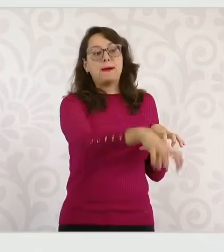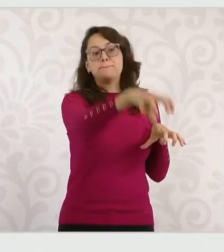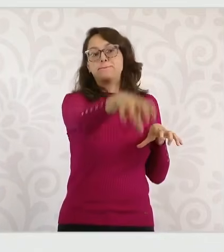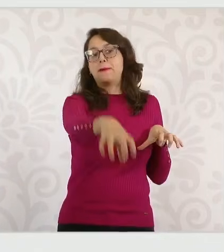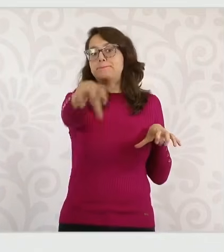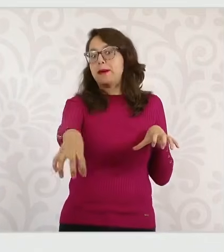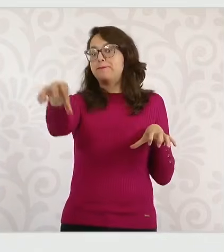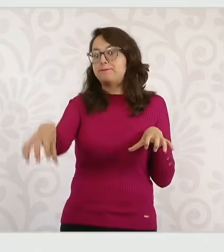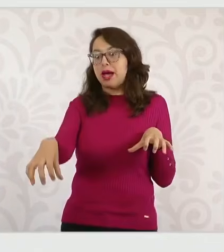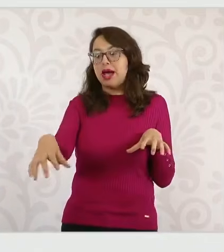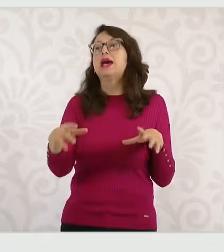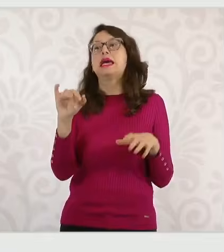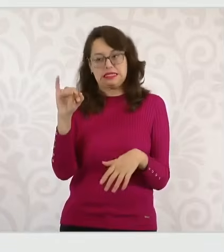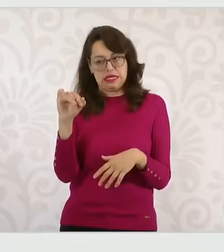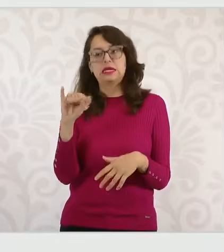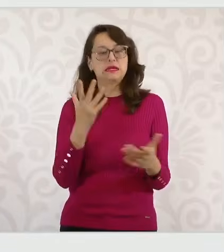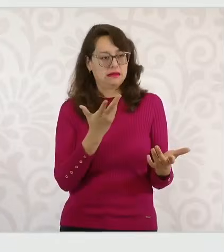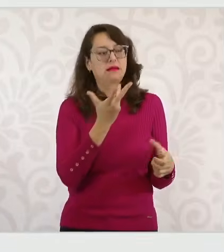General de la República en los estados.